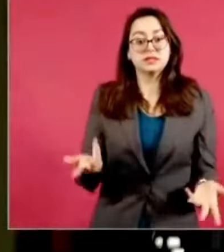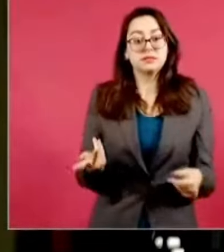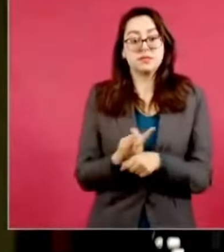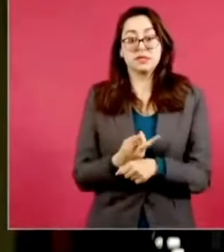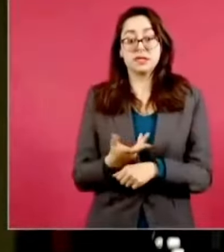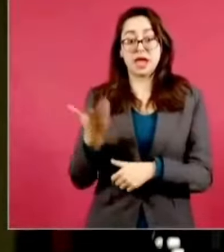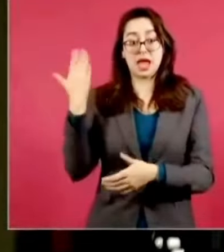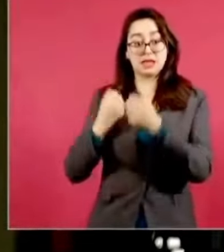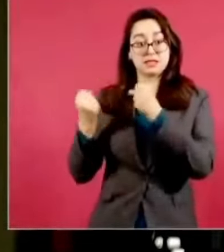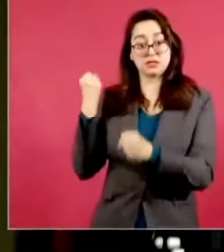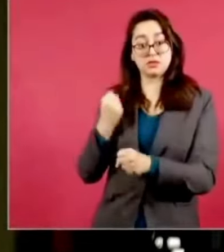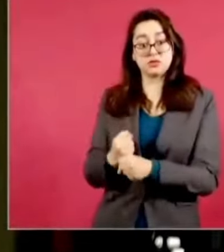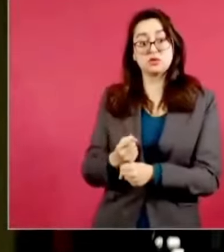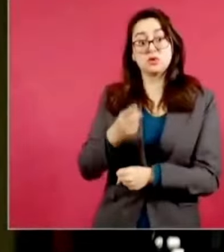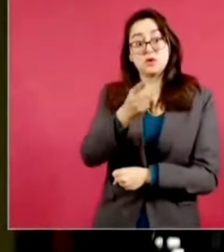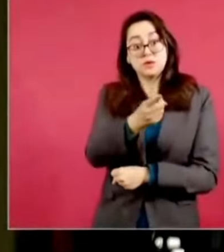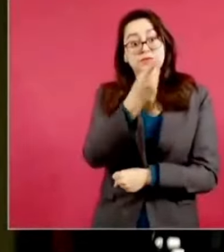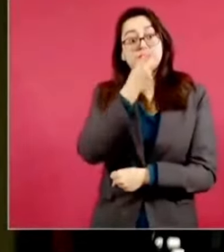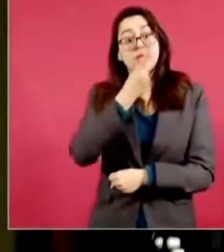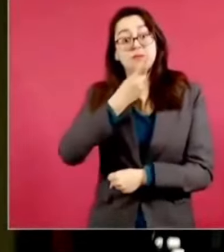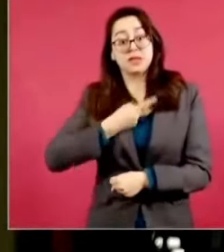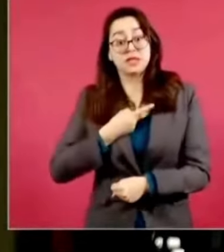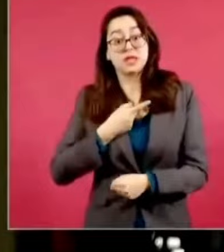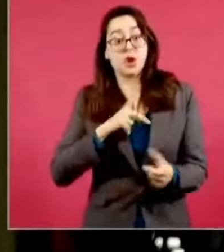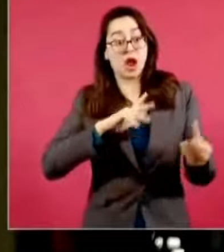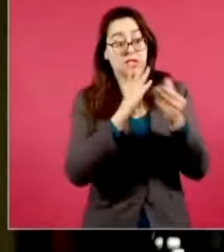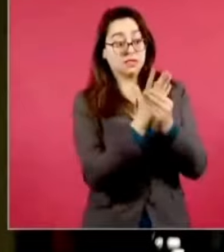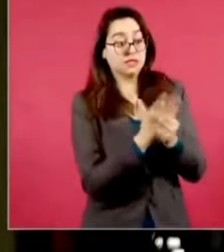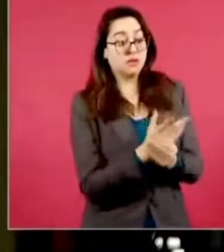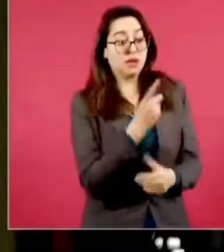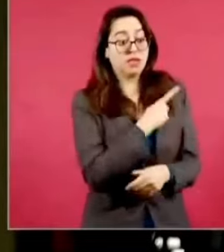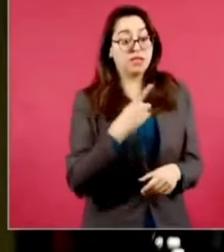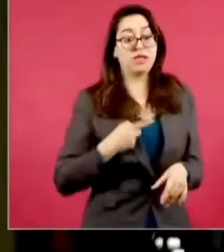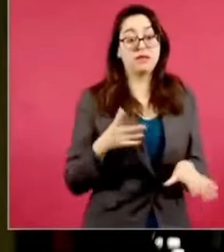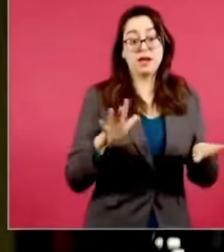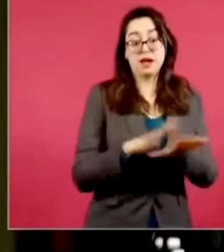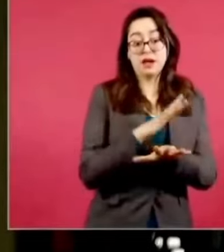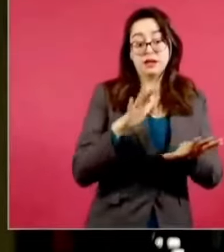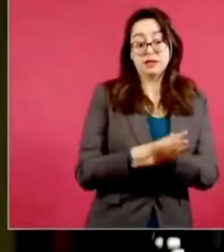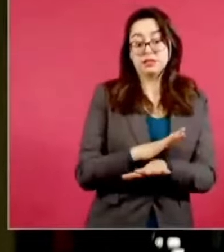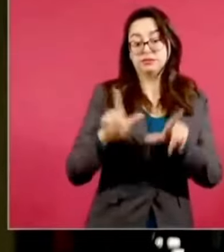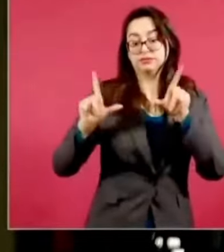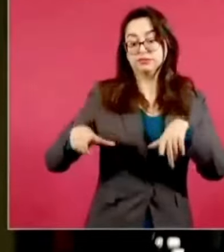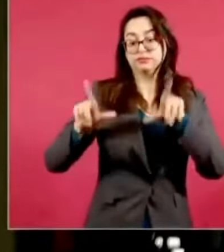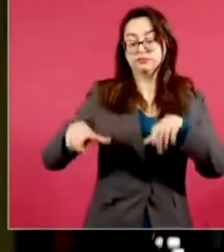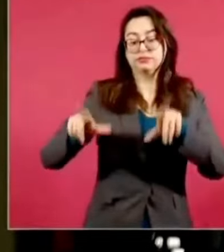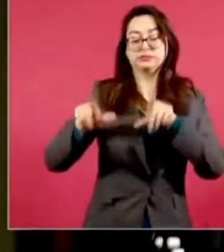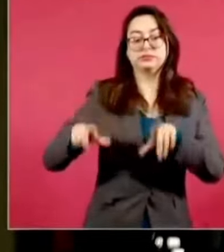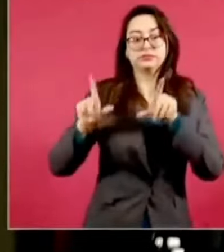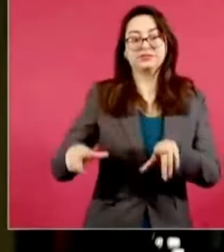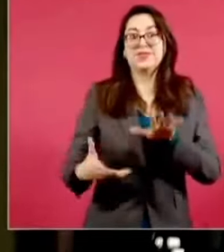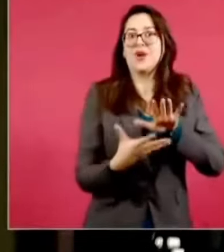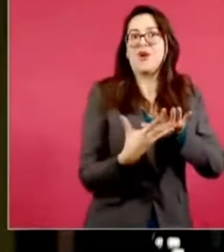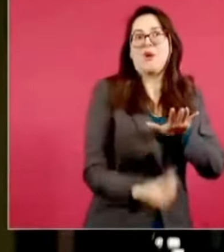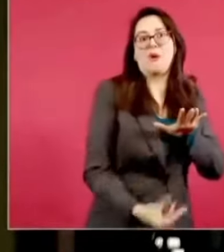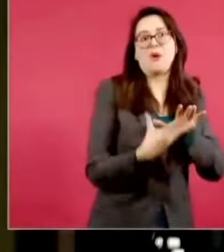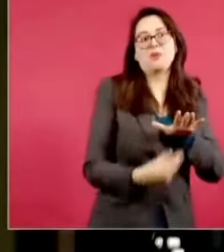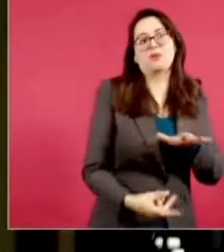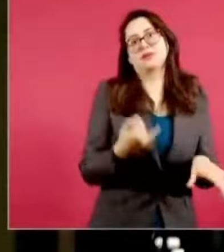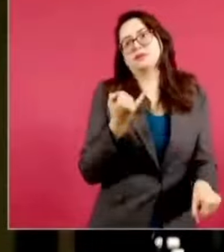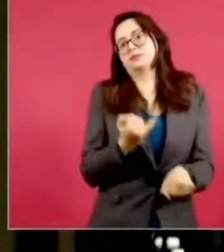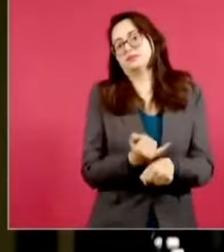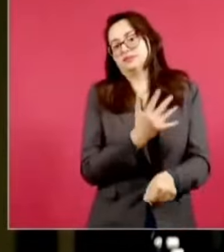pregunta, usted me contestó que iban a digitalizar todo para que ya no se tuviera esto de tener que solicitar la información, sino que